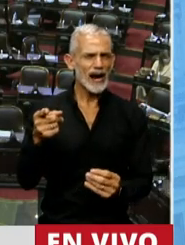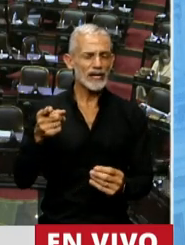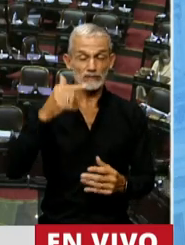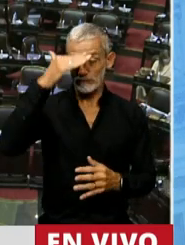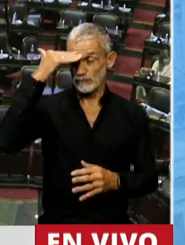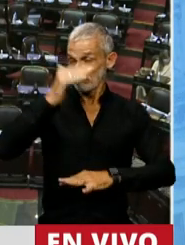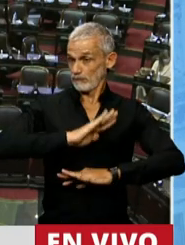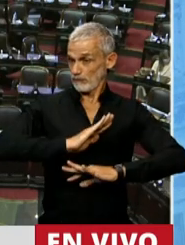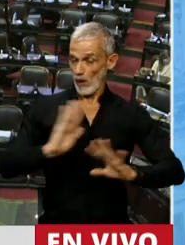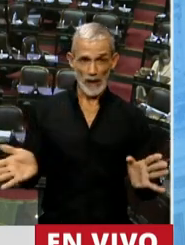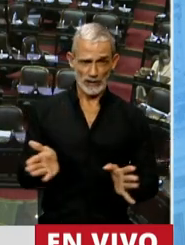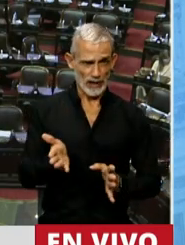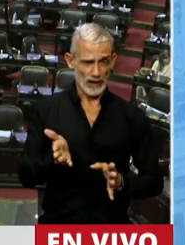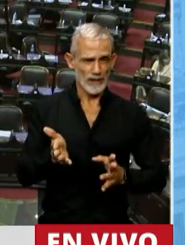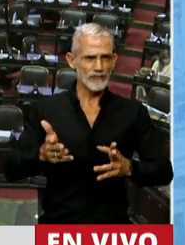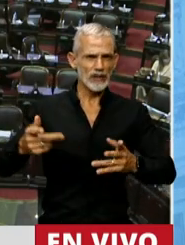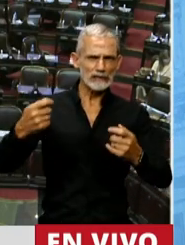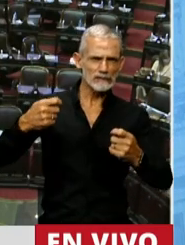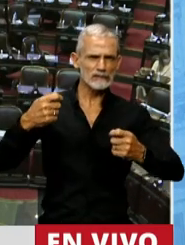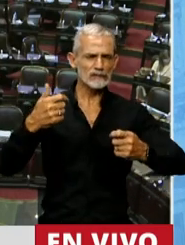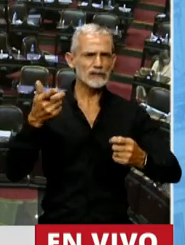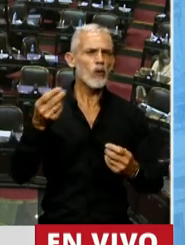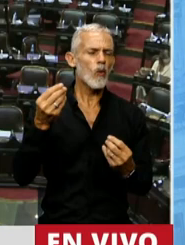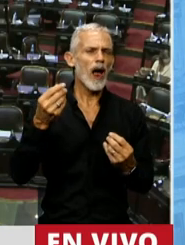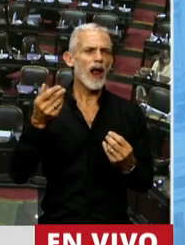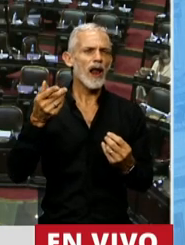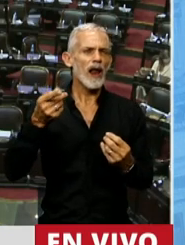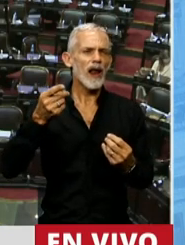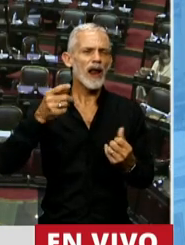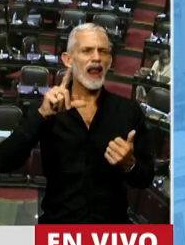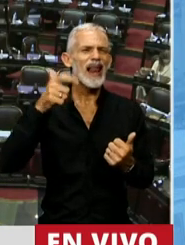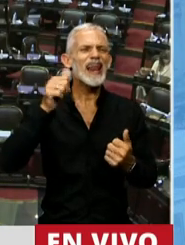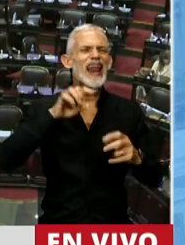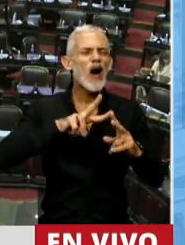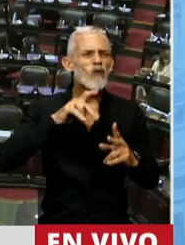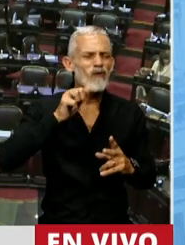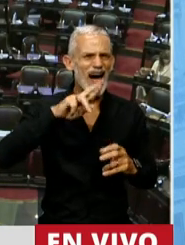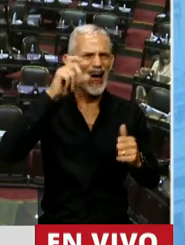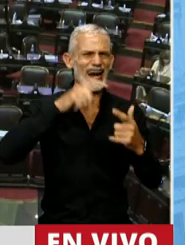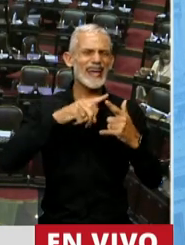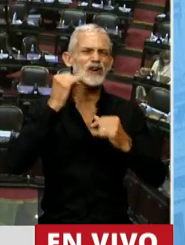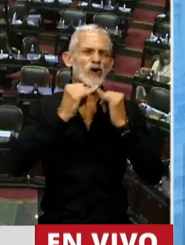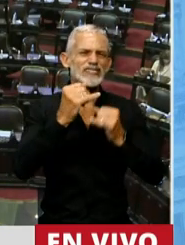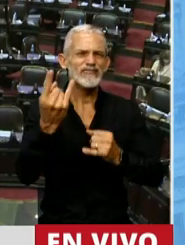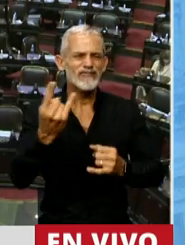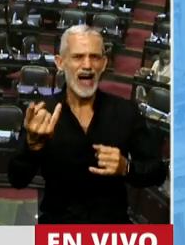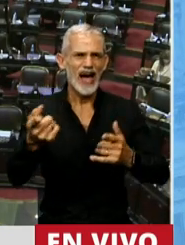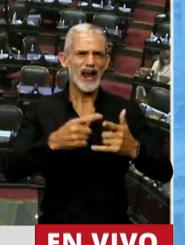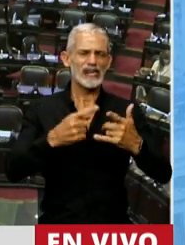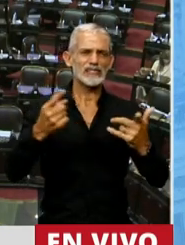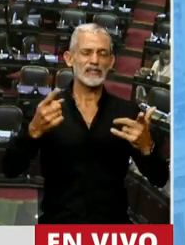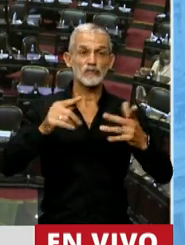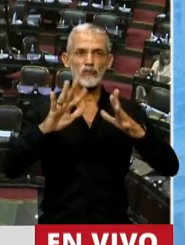diría yo, que usa el lawfare, que usa la fake news, que usa